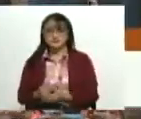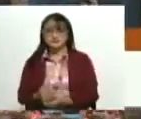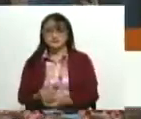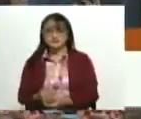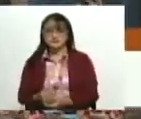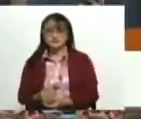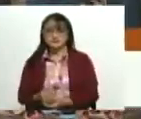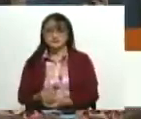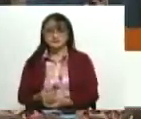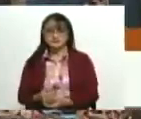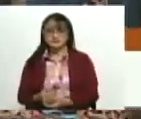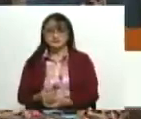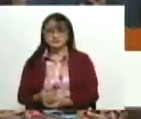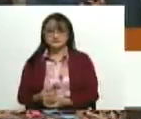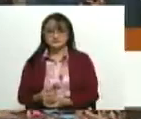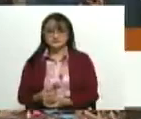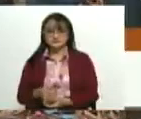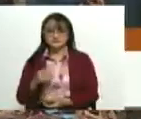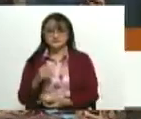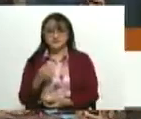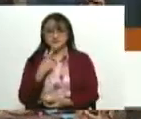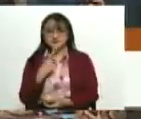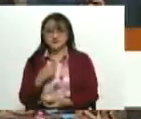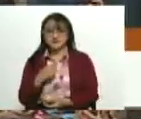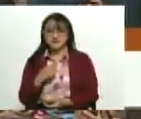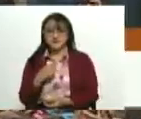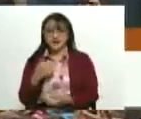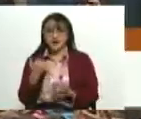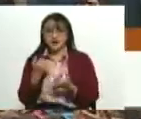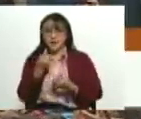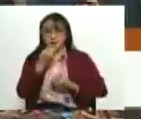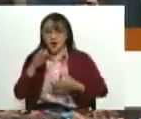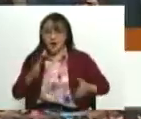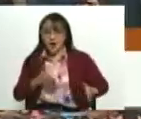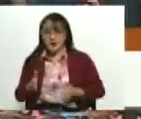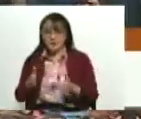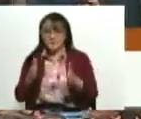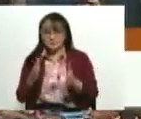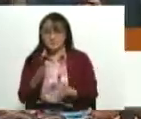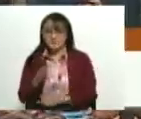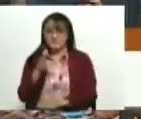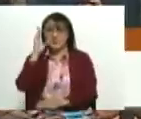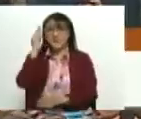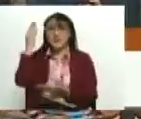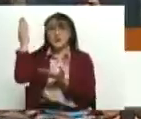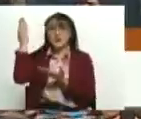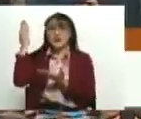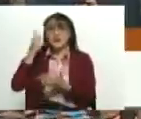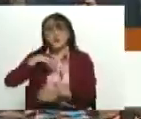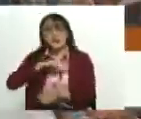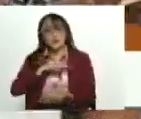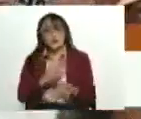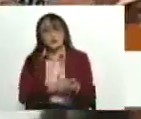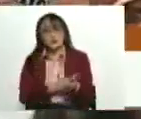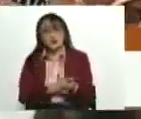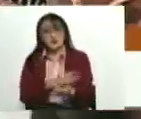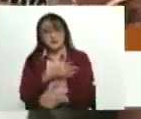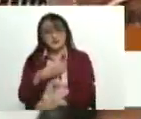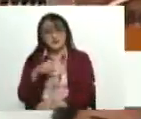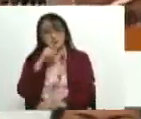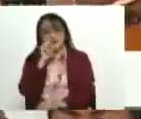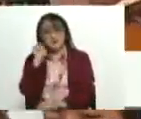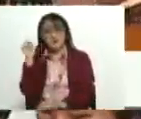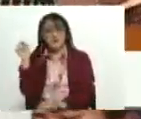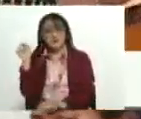fuerza, de alegría, nos dice que vamos por buen camino y que, Dios mediante, nuestro hermano presidente